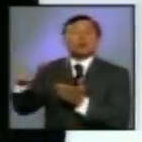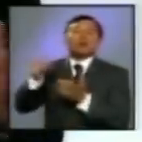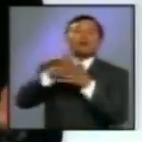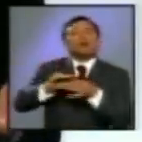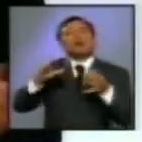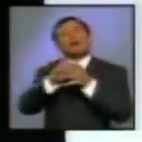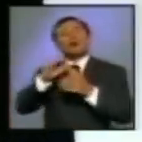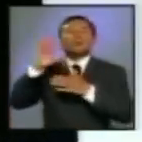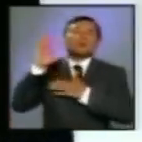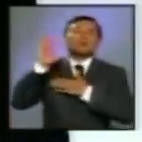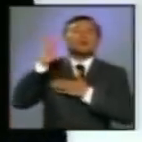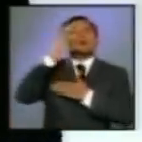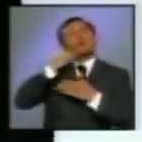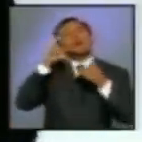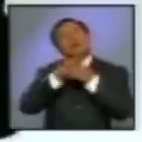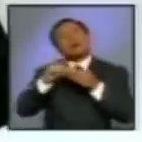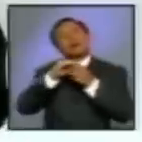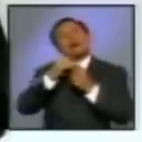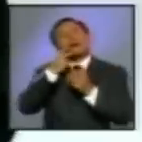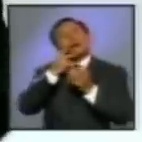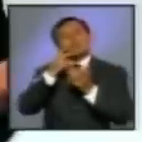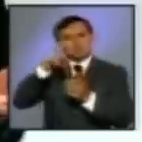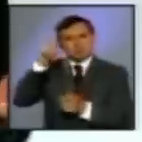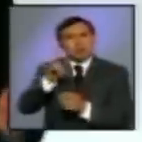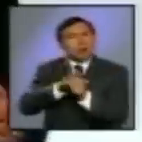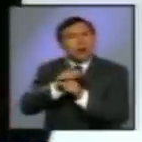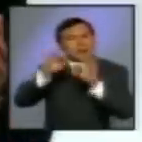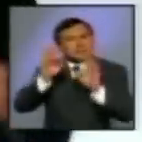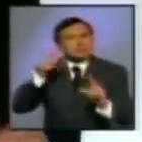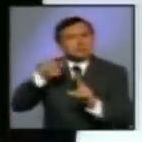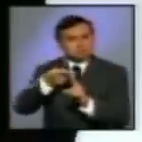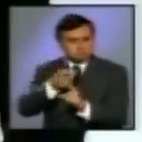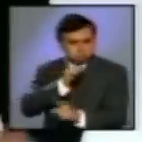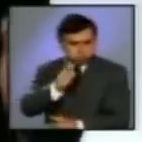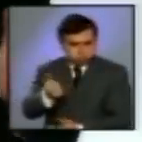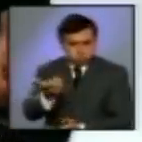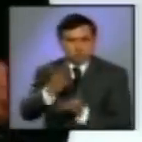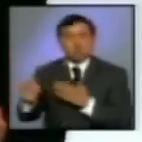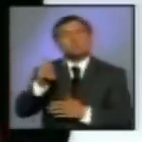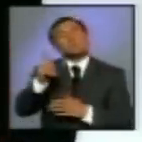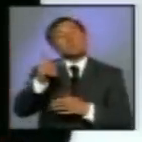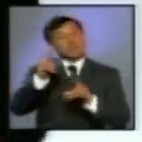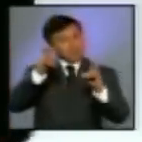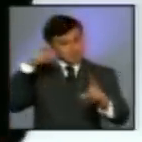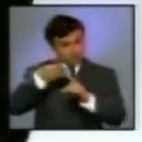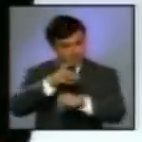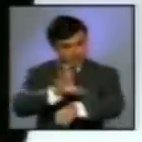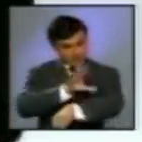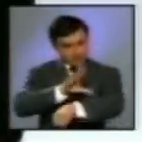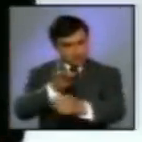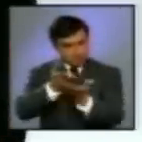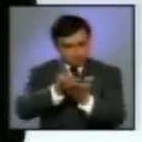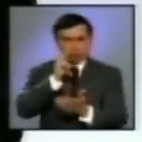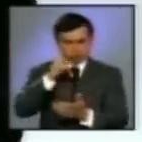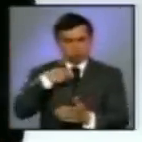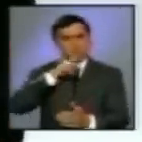los instrumentos de política para lograrlo. En materia de energía, que es el tema, que es lo que nos han preguntado hoy, yo quisiera responder. México puede ser